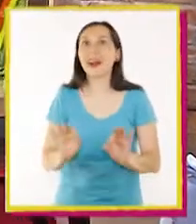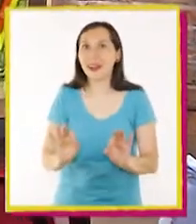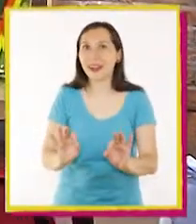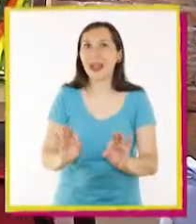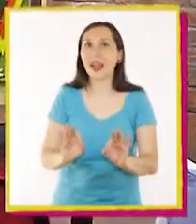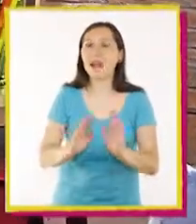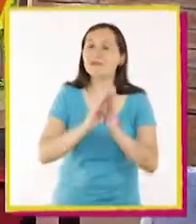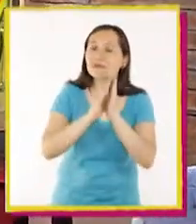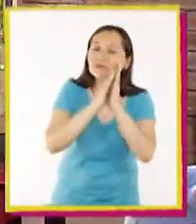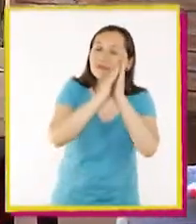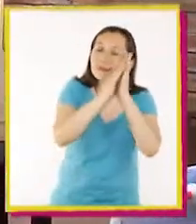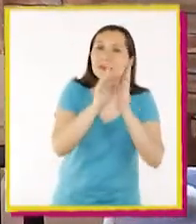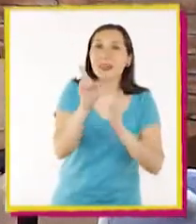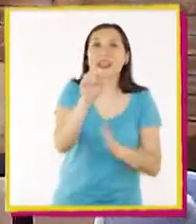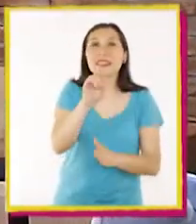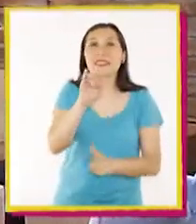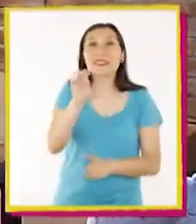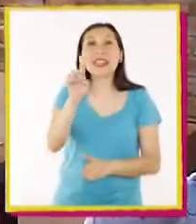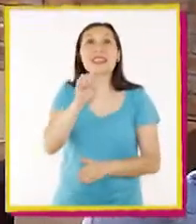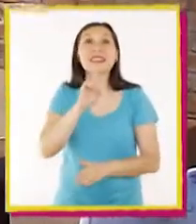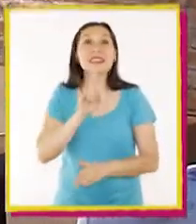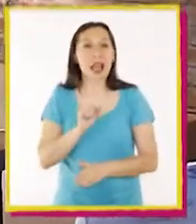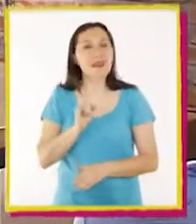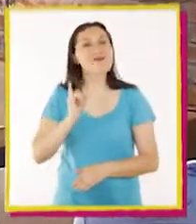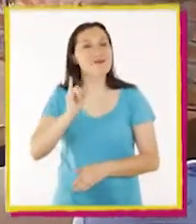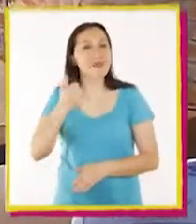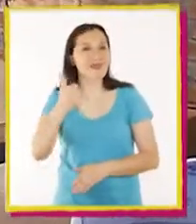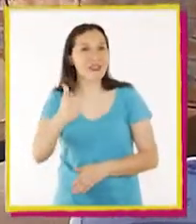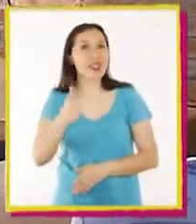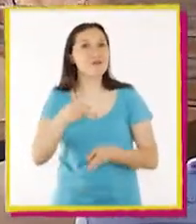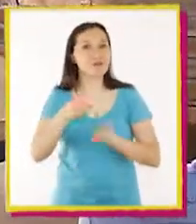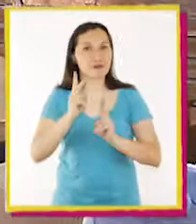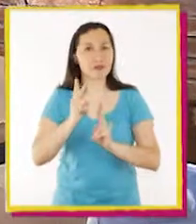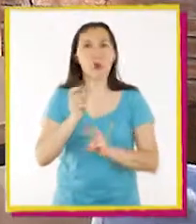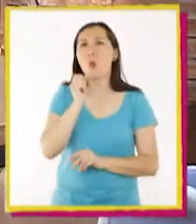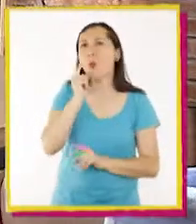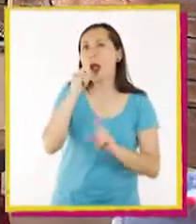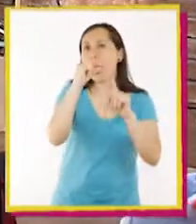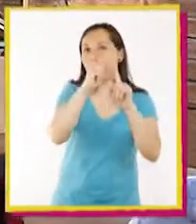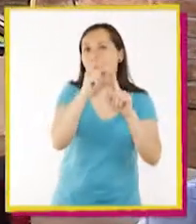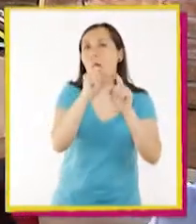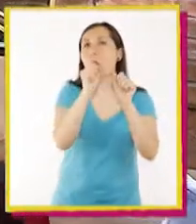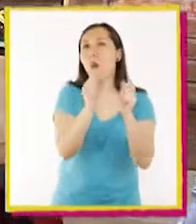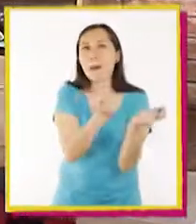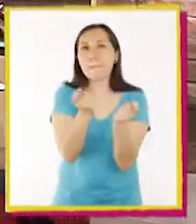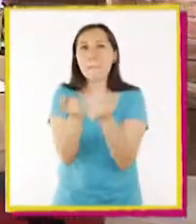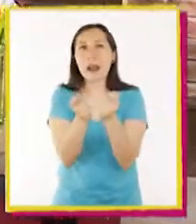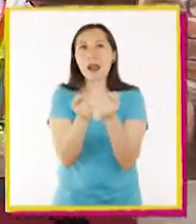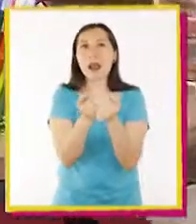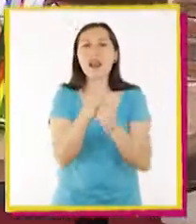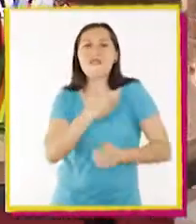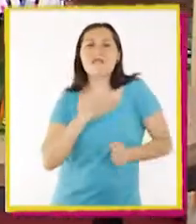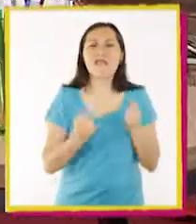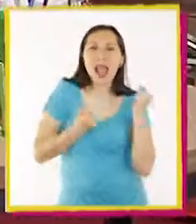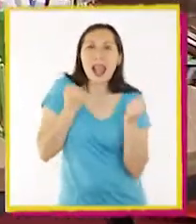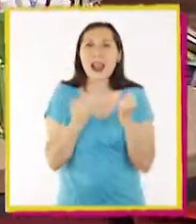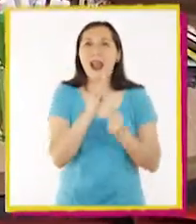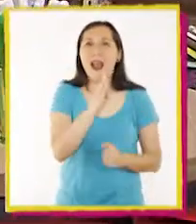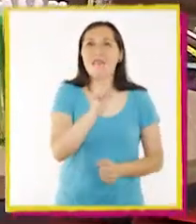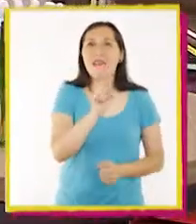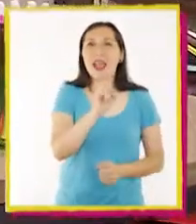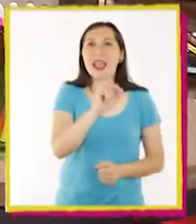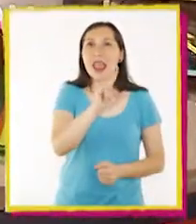¡Claro, fiesta! Esa sí me sirve. ¿Y qué palabra podría rimar con bailar?